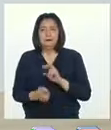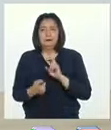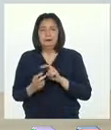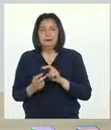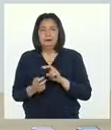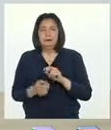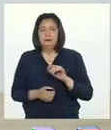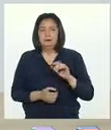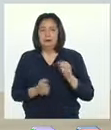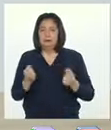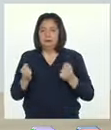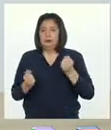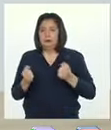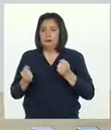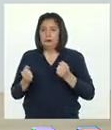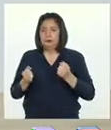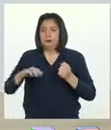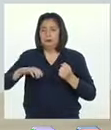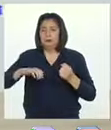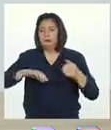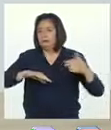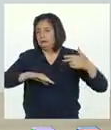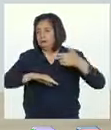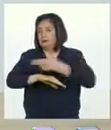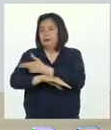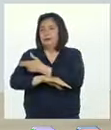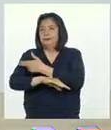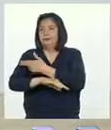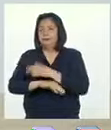Los autos pasan por encima de él.